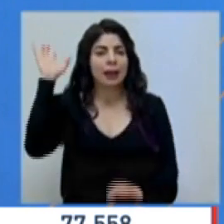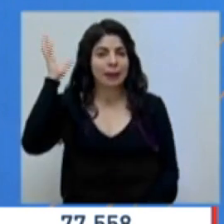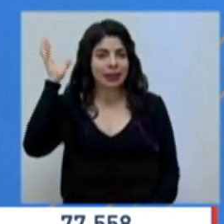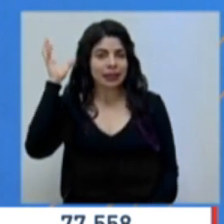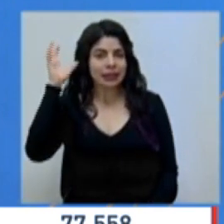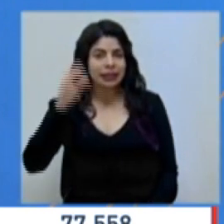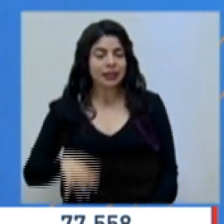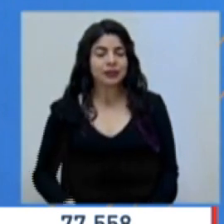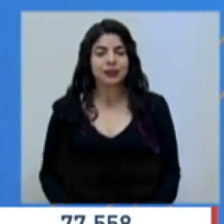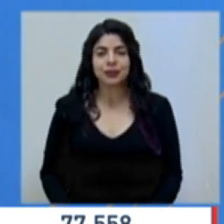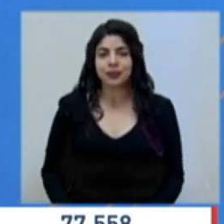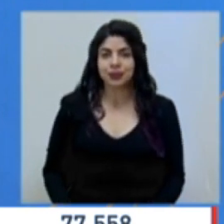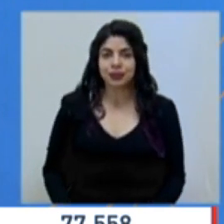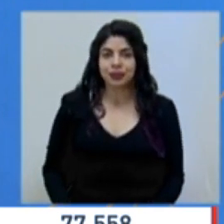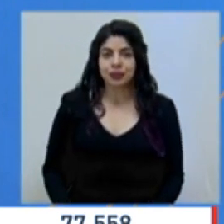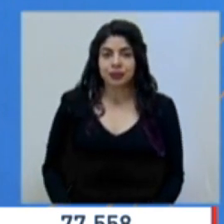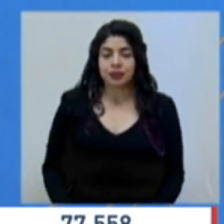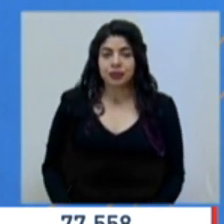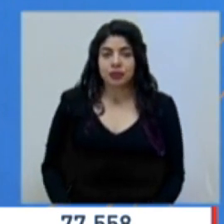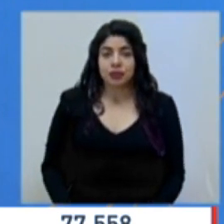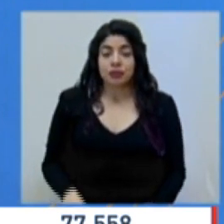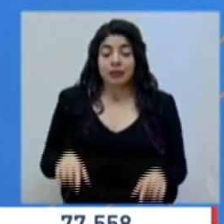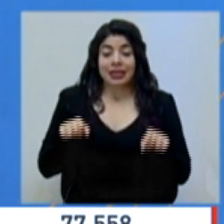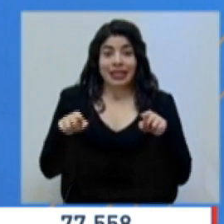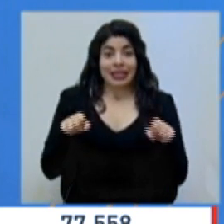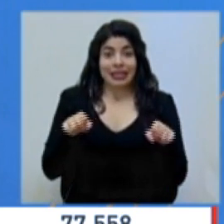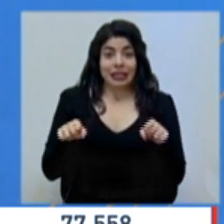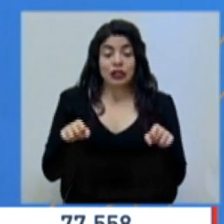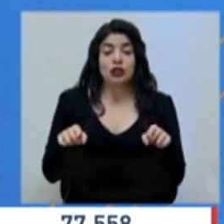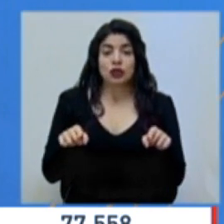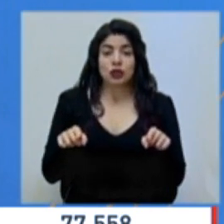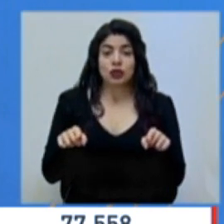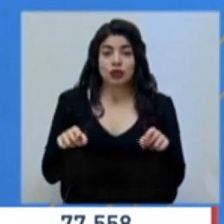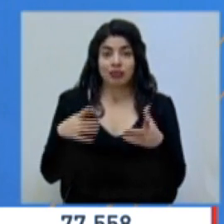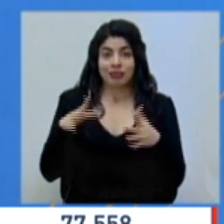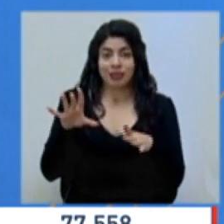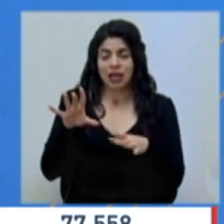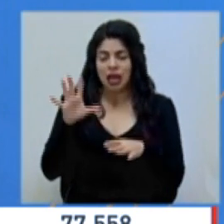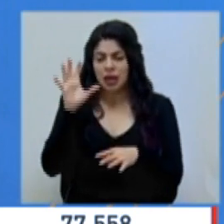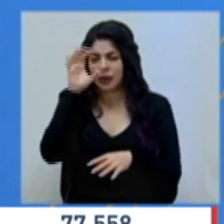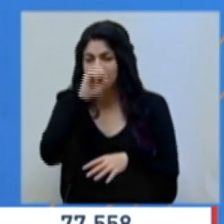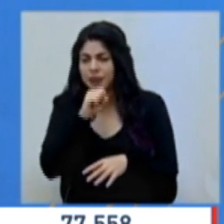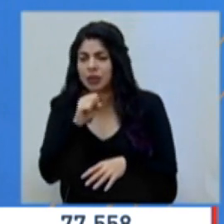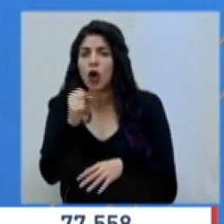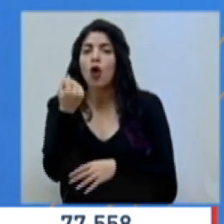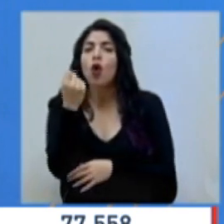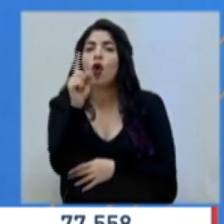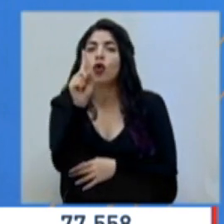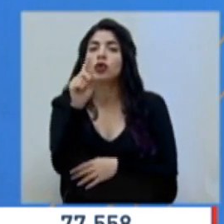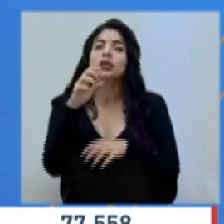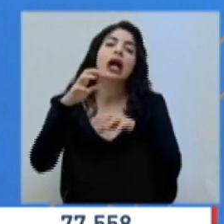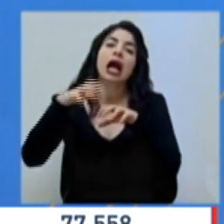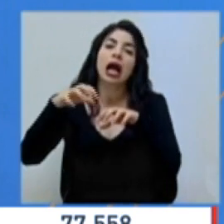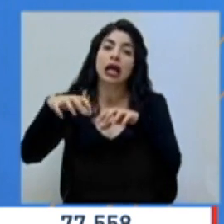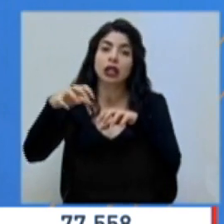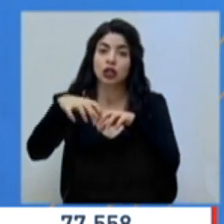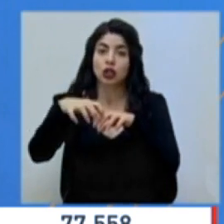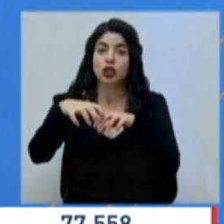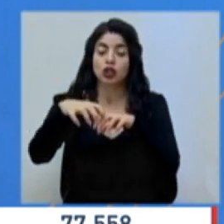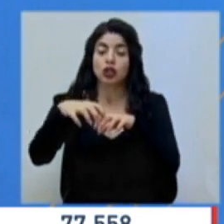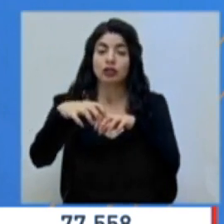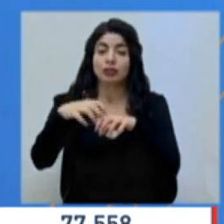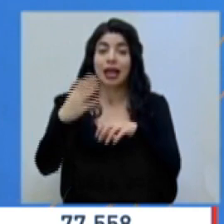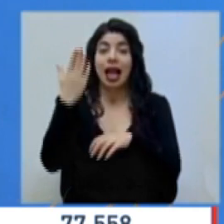amarilla. Dentro de estos identificamos 11 cantones que pasan de